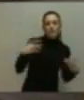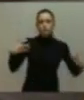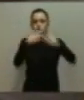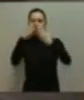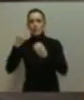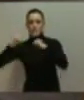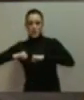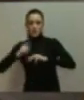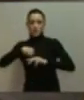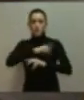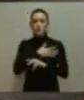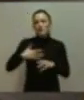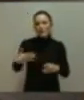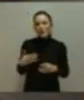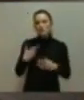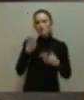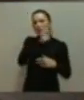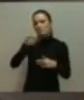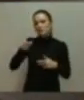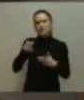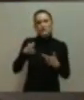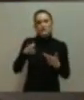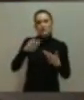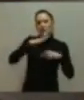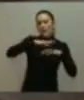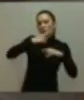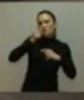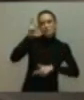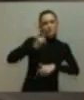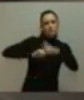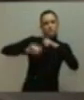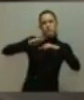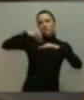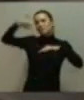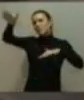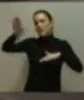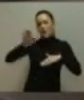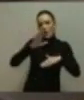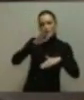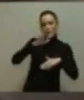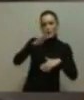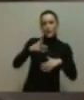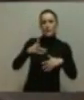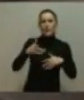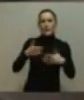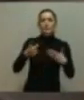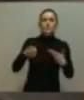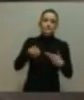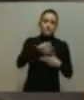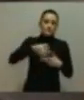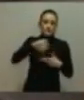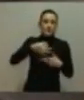que eso se tiene que evitar, que la gente no tiene que huir a islas perdidas donde los piratas no coticen en